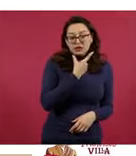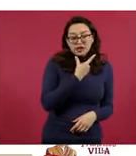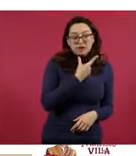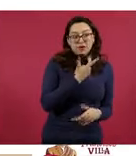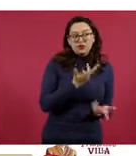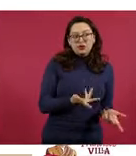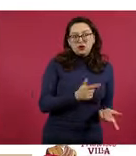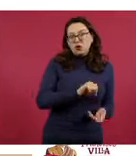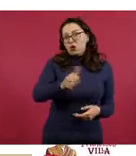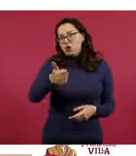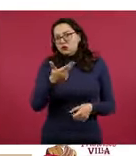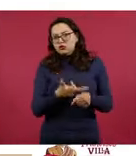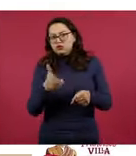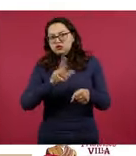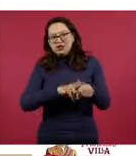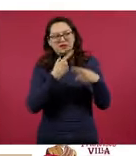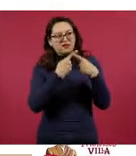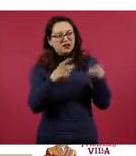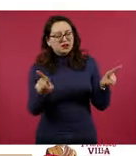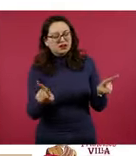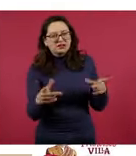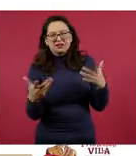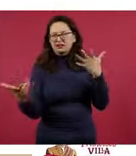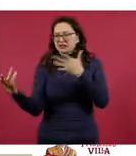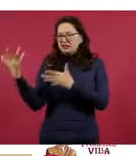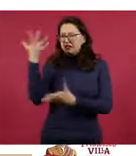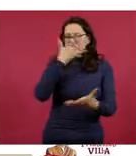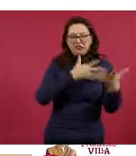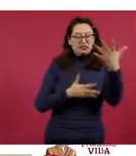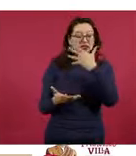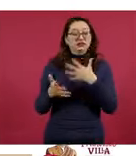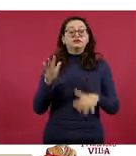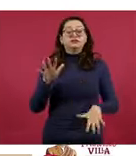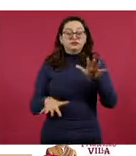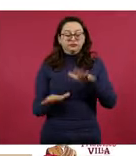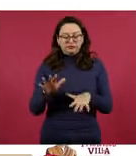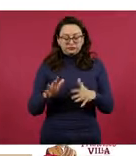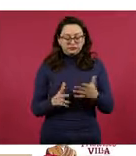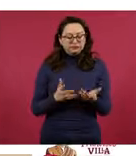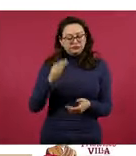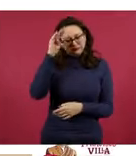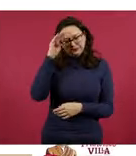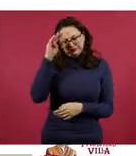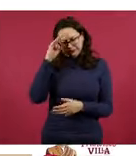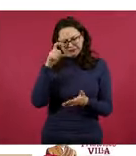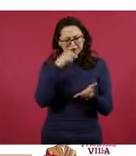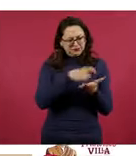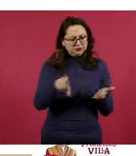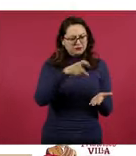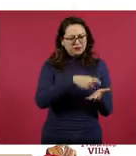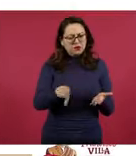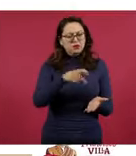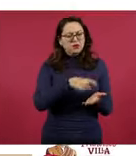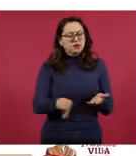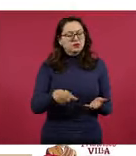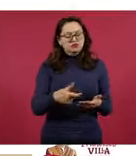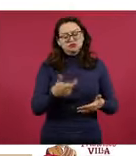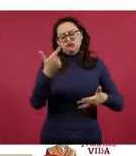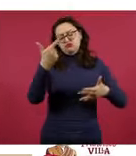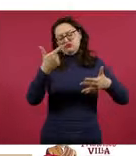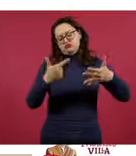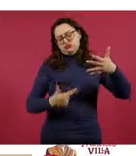otras instituciones. Además, a veces también, cuando hacían la planeación hacia la compra, mandaban claves o que ya nadie producía o que